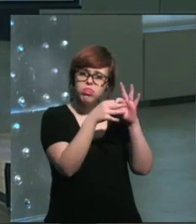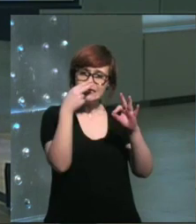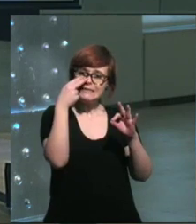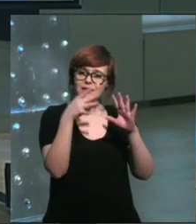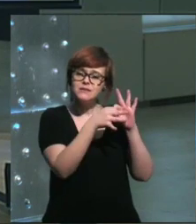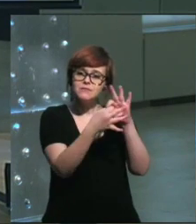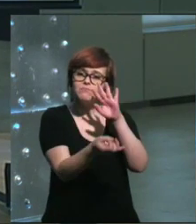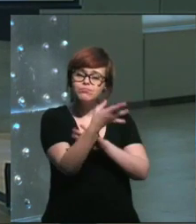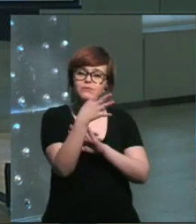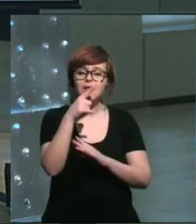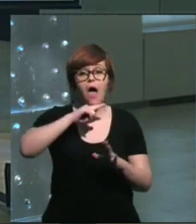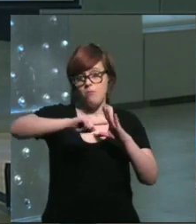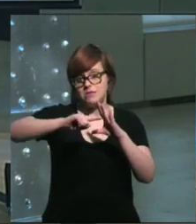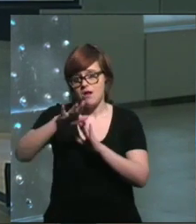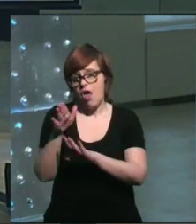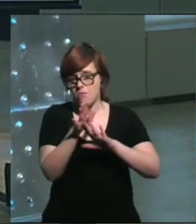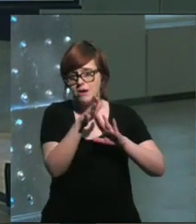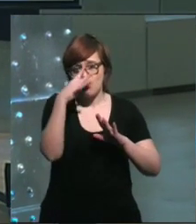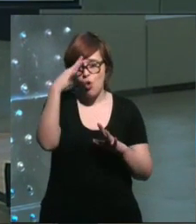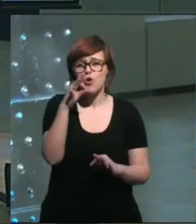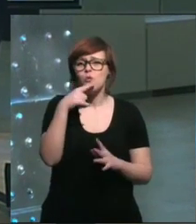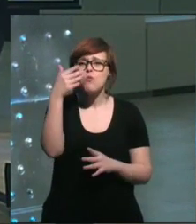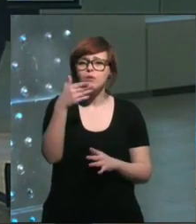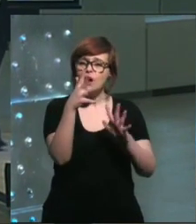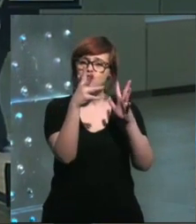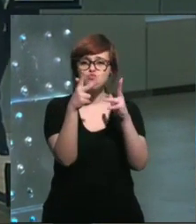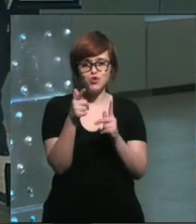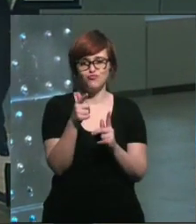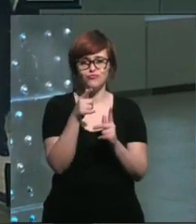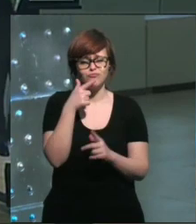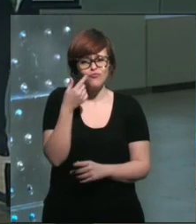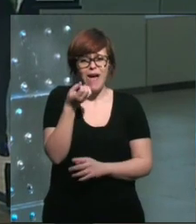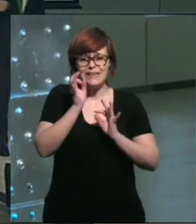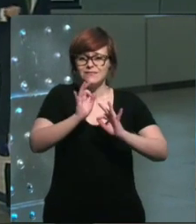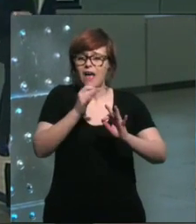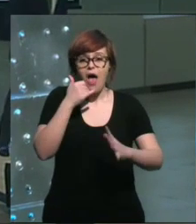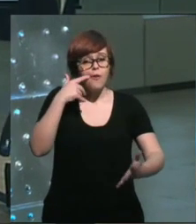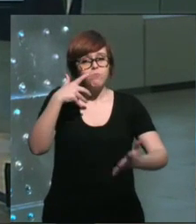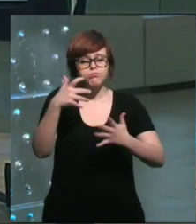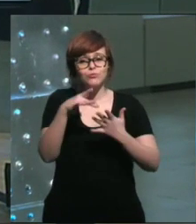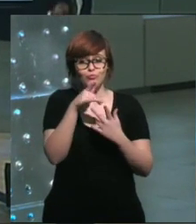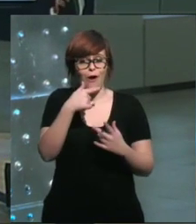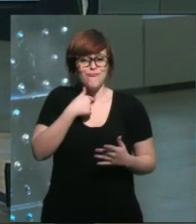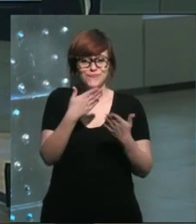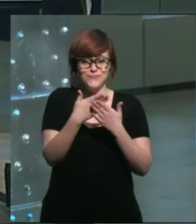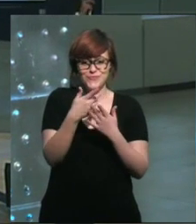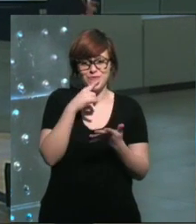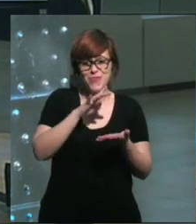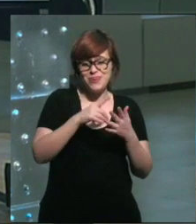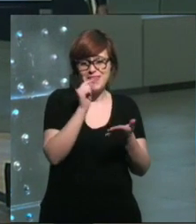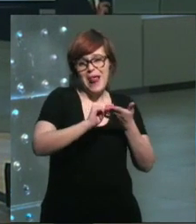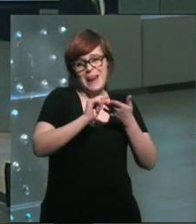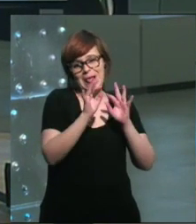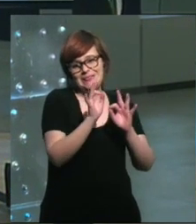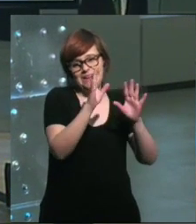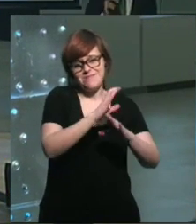aparte de la mensajería, los números. Si hay algo que para mí fue rompedor, alguien que estudió letras como yo, fue entender la importancia